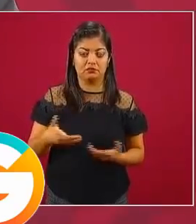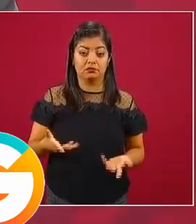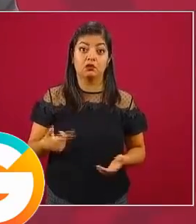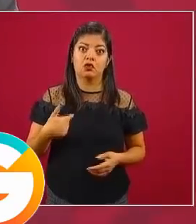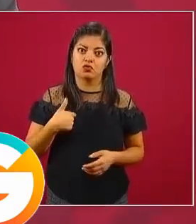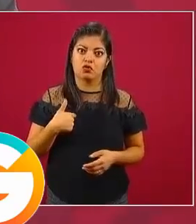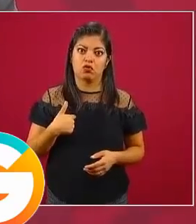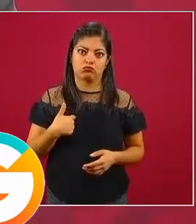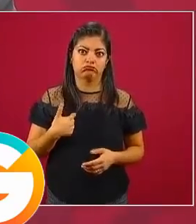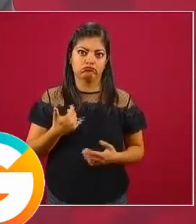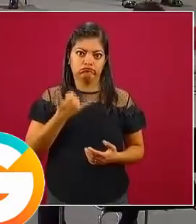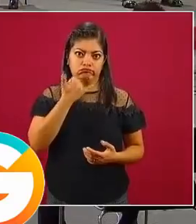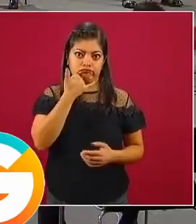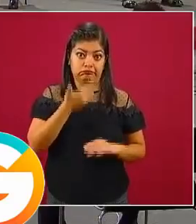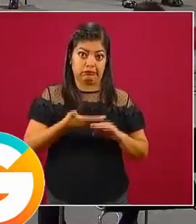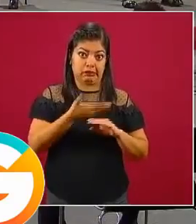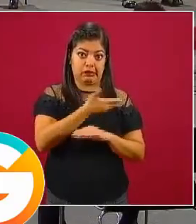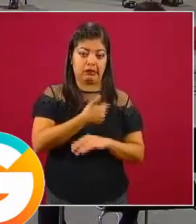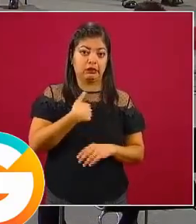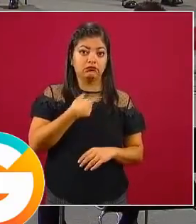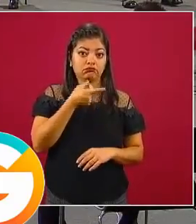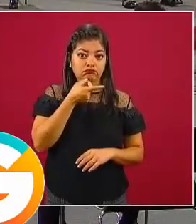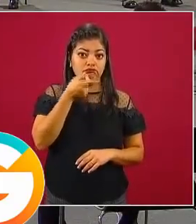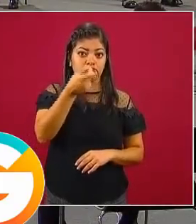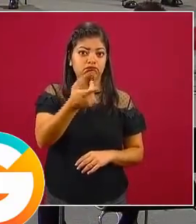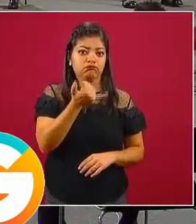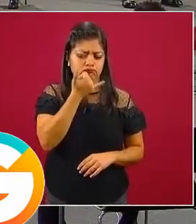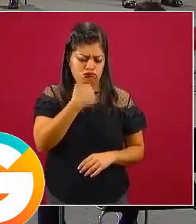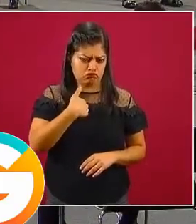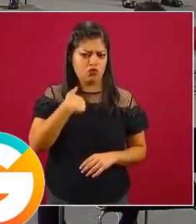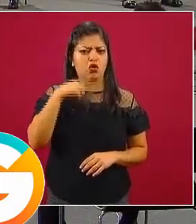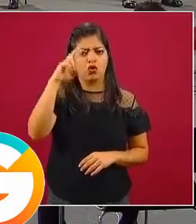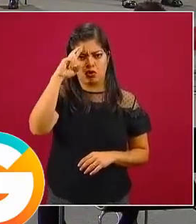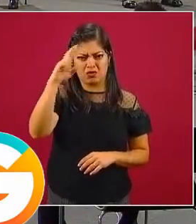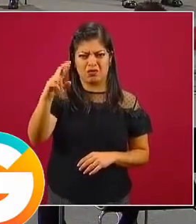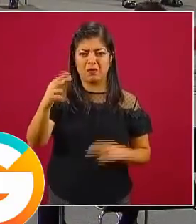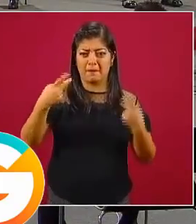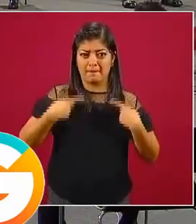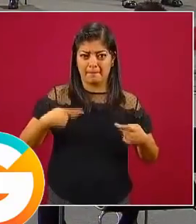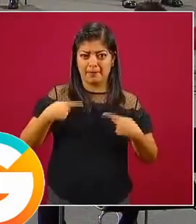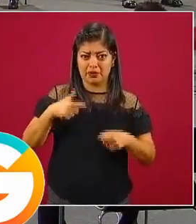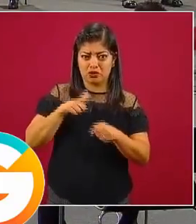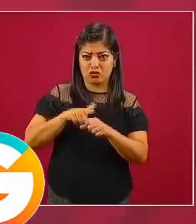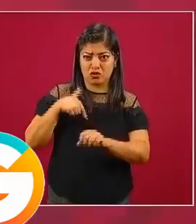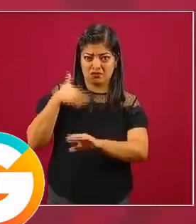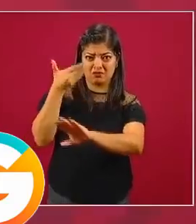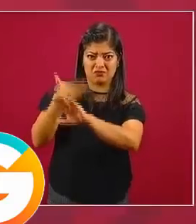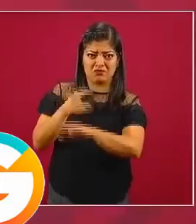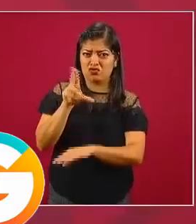ofrezco disculpa por anticipado y lo respeto, no es nada personal, pero